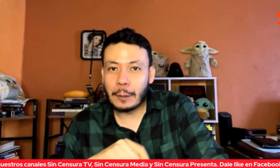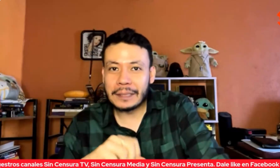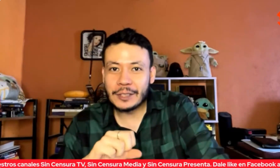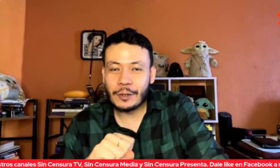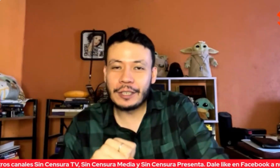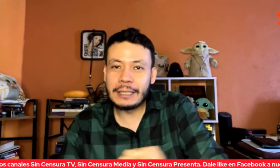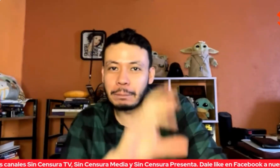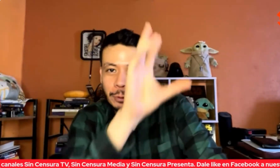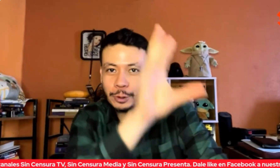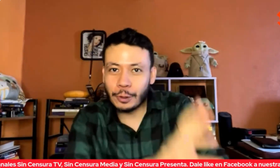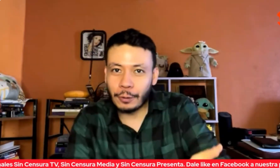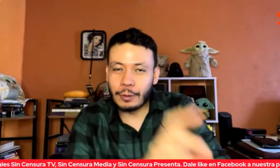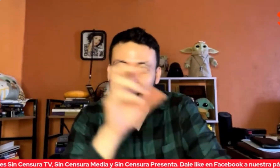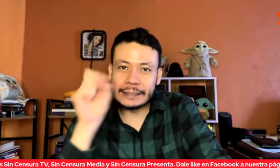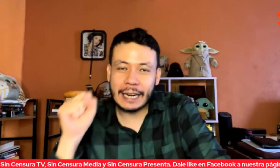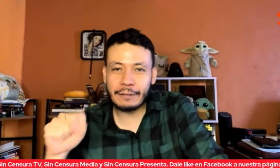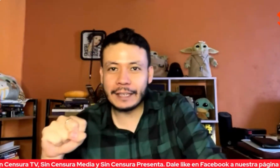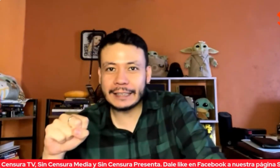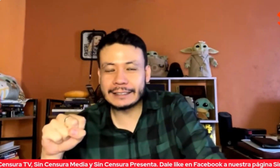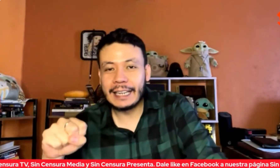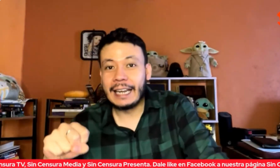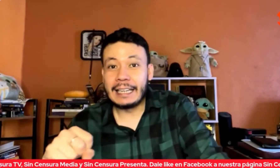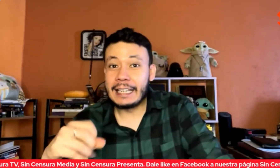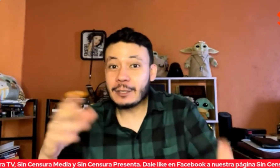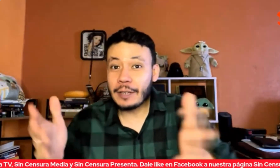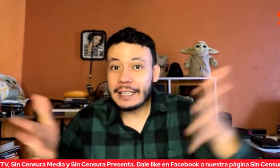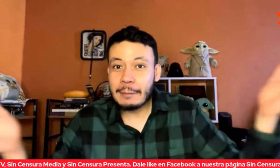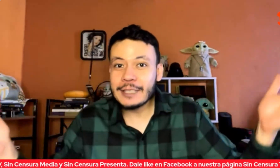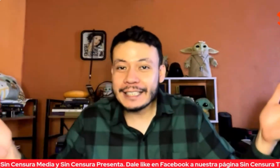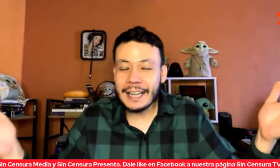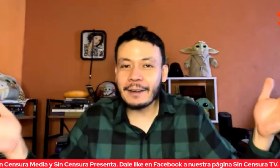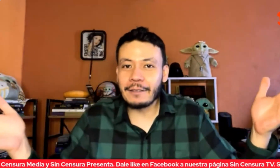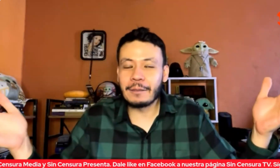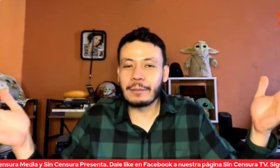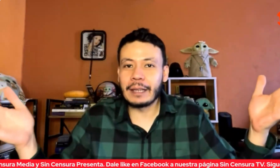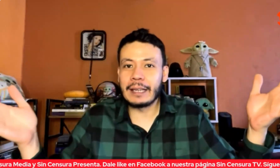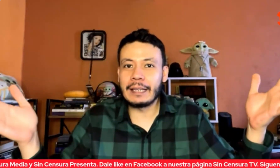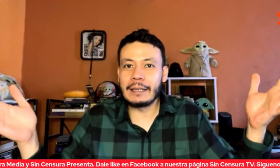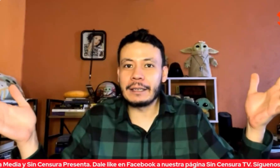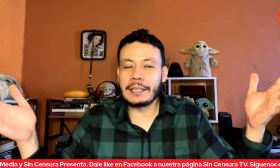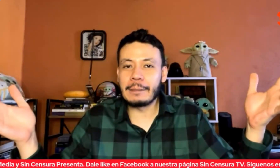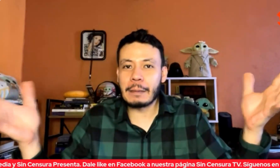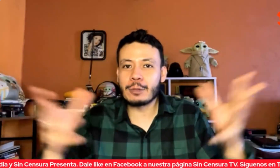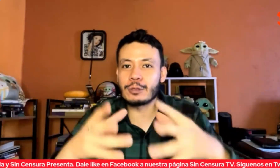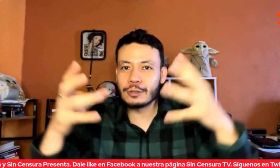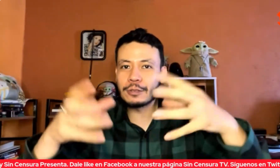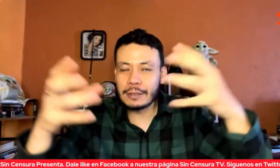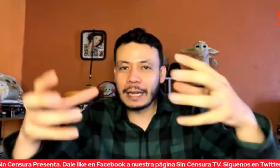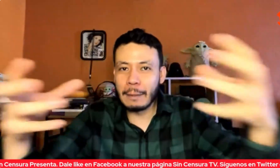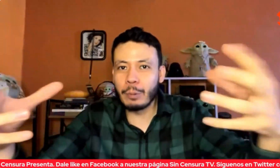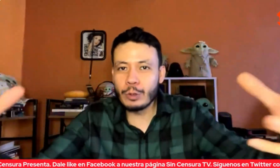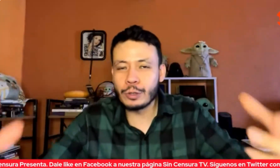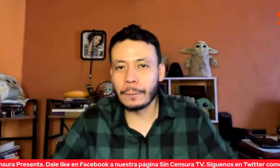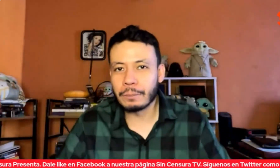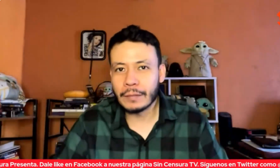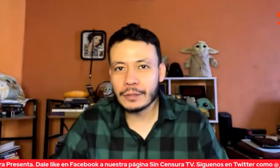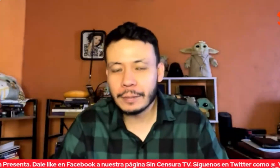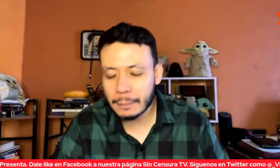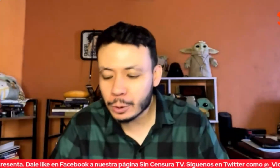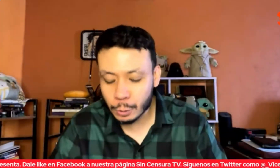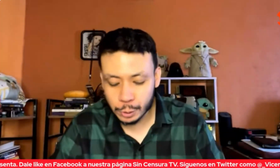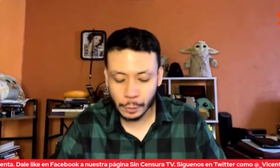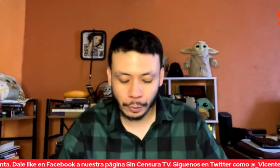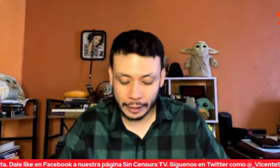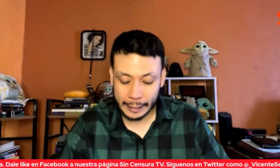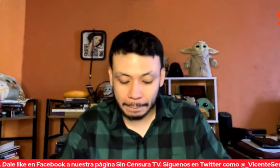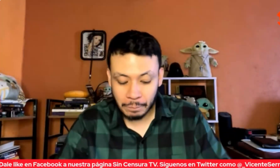llegado la información y puso unas gráficas y es lo que dijimos ayer. Vamos al pulso. Eso